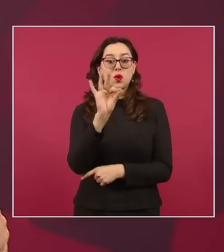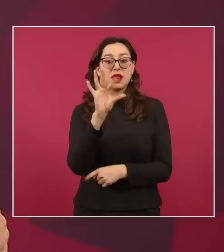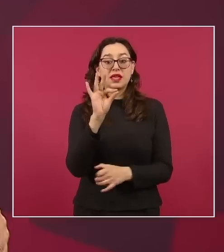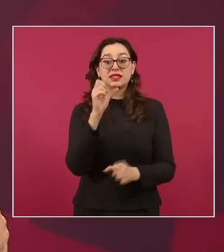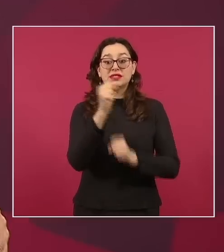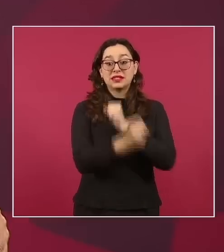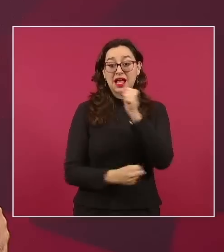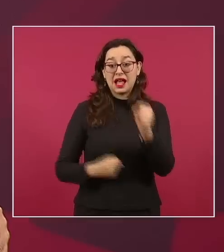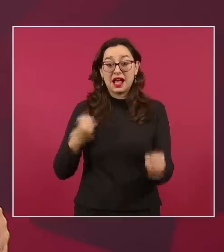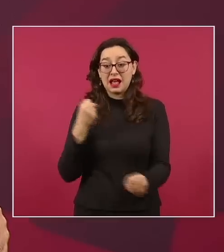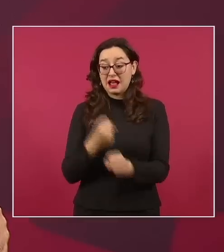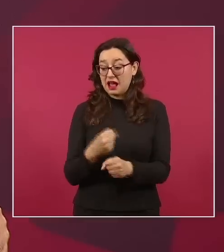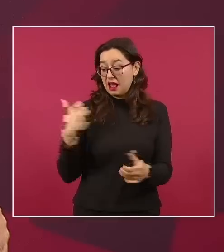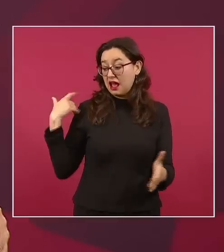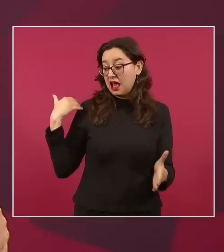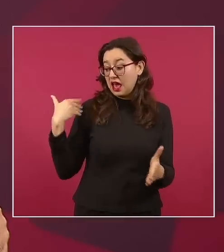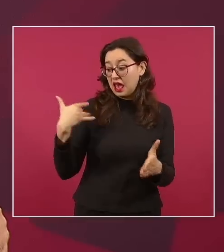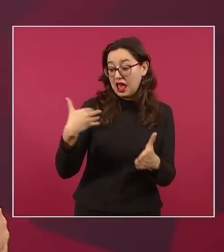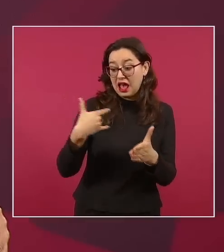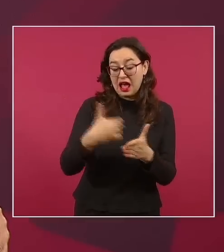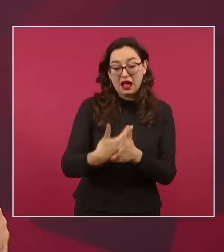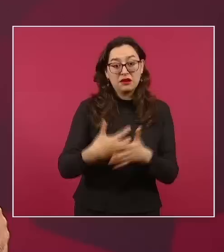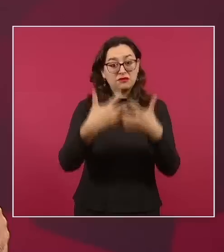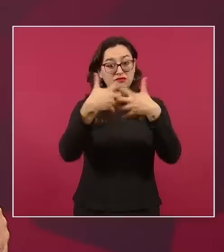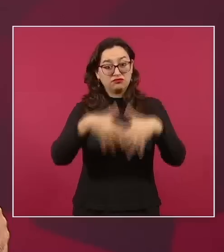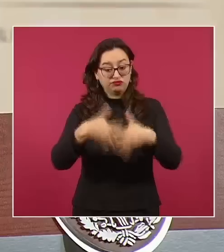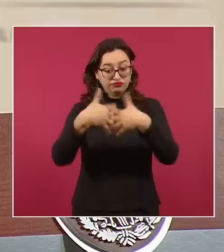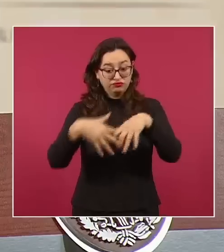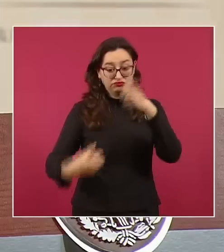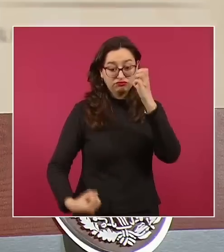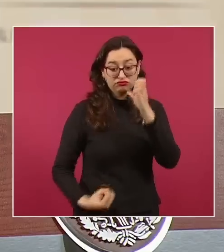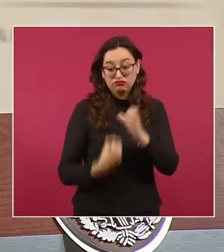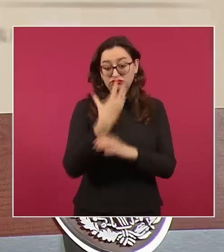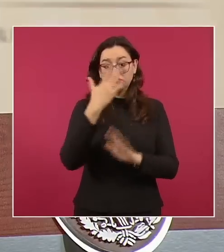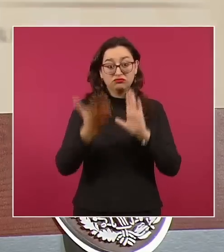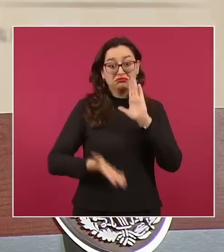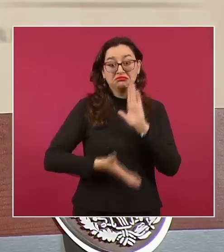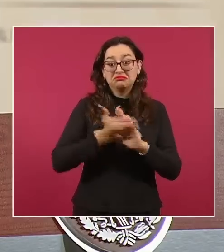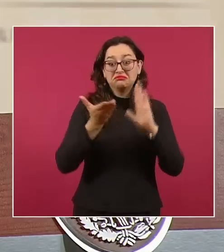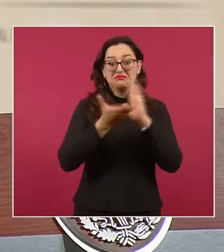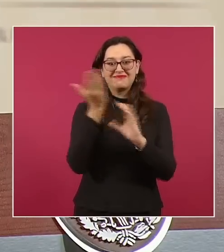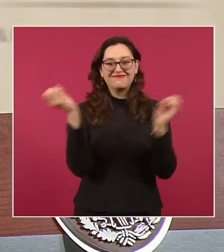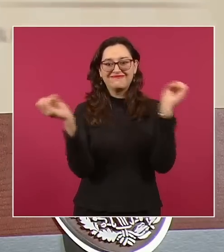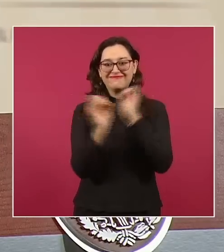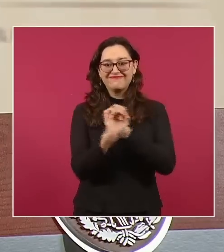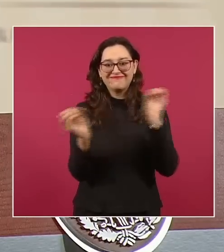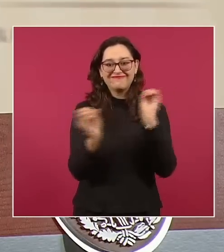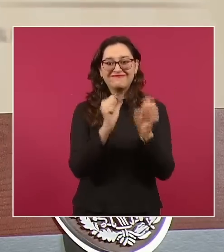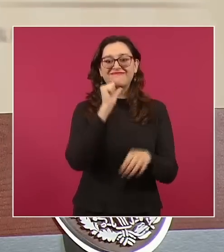se construyó una nueva refinería. Y esto